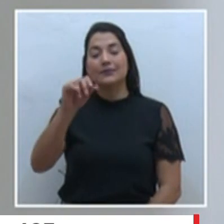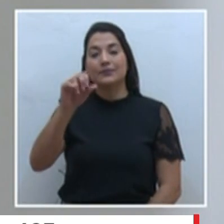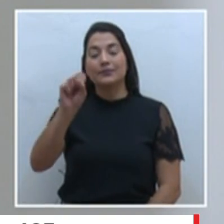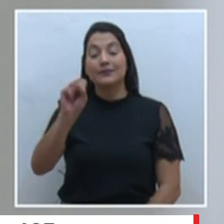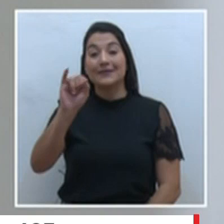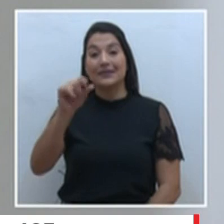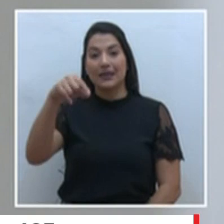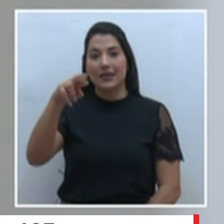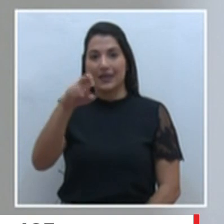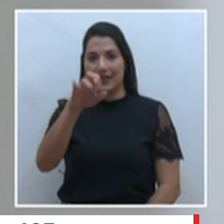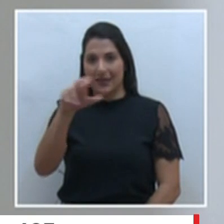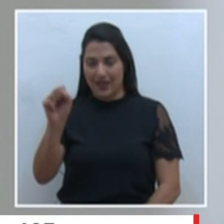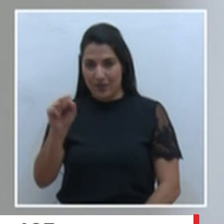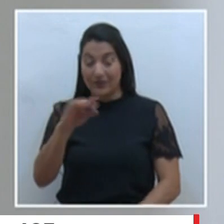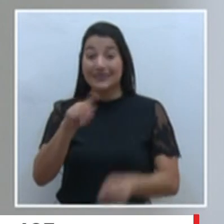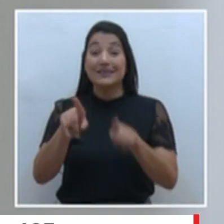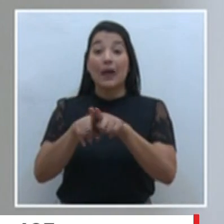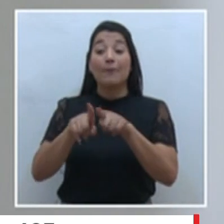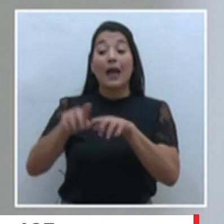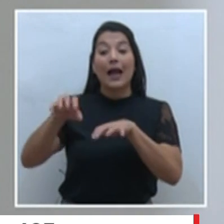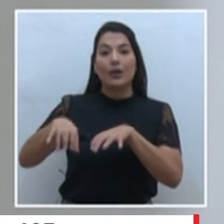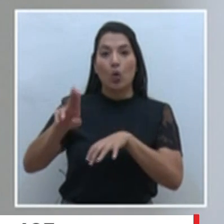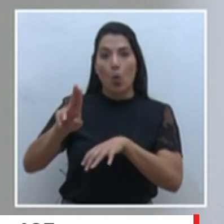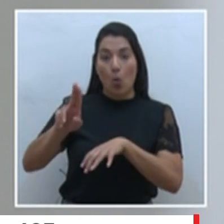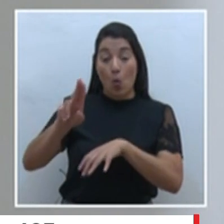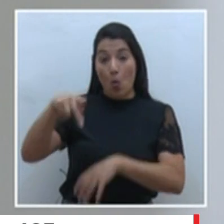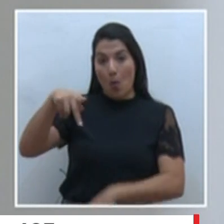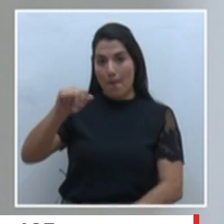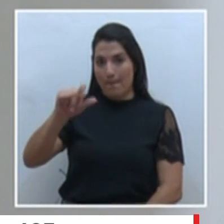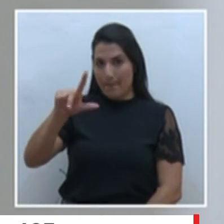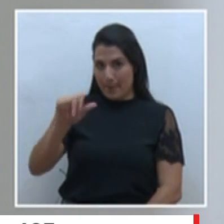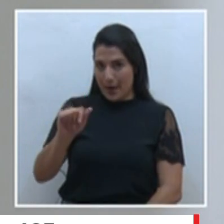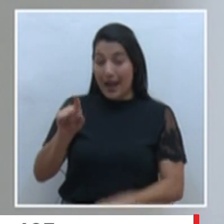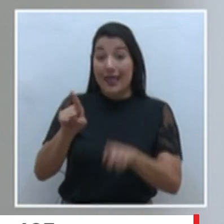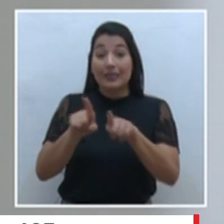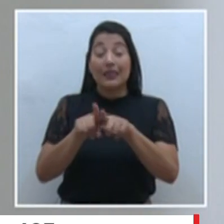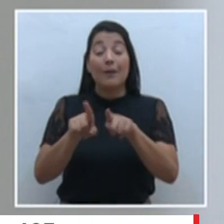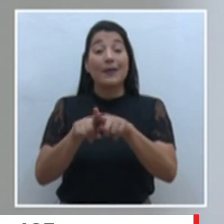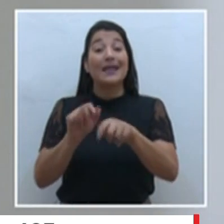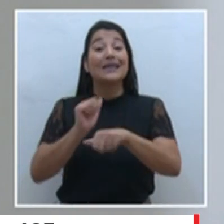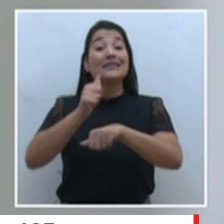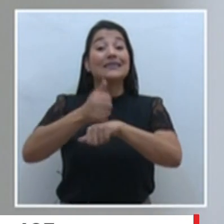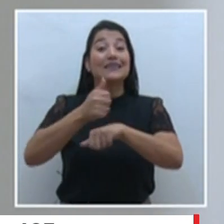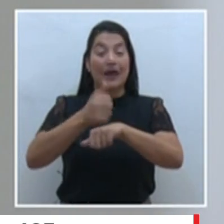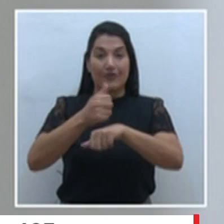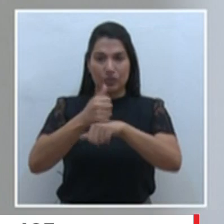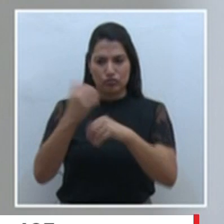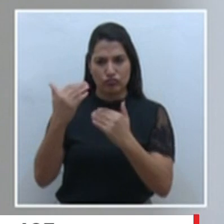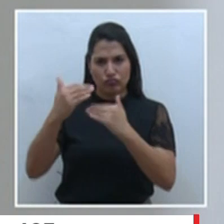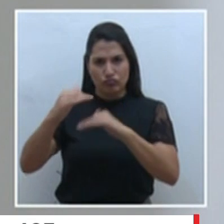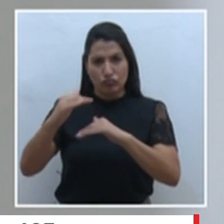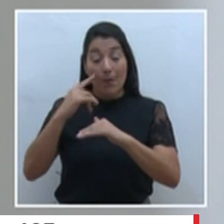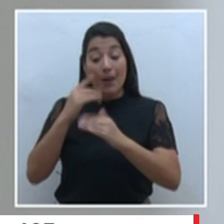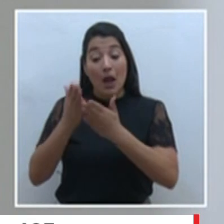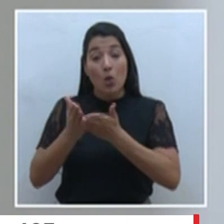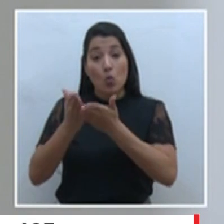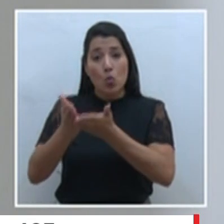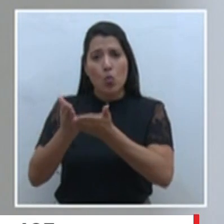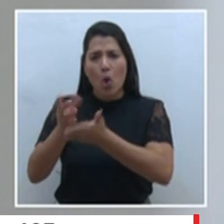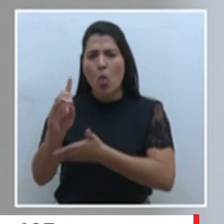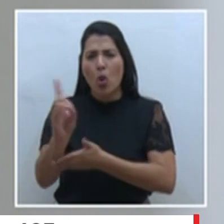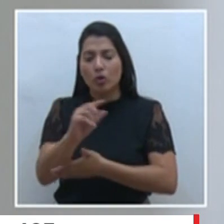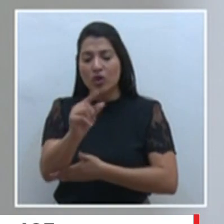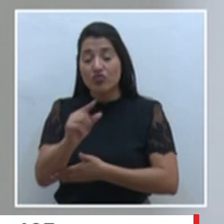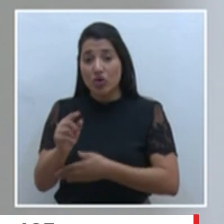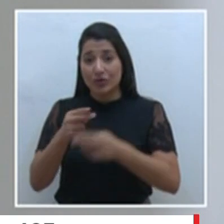el Cantón de Upala. Asimismo, se estableció una restricción al acceso de navegación en los siguientes ríos: Río